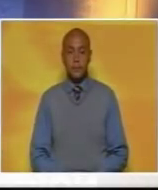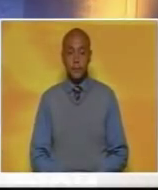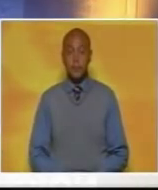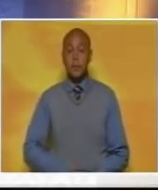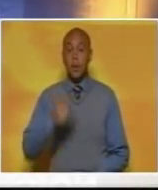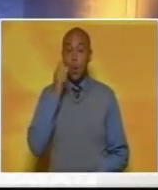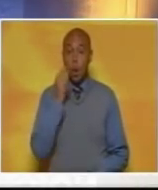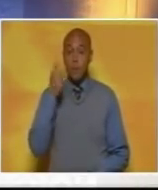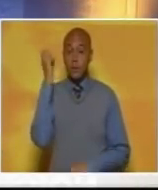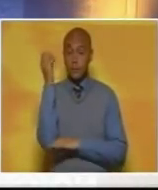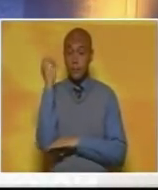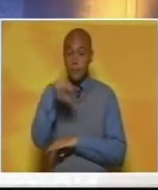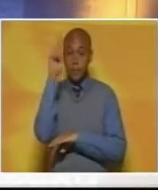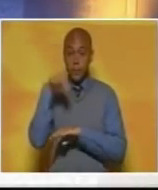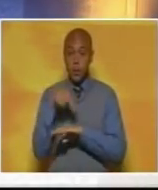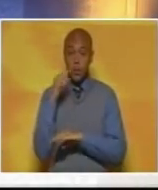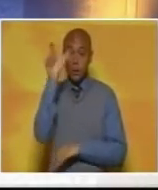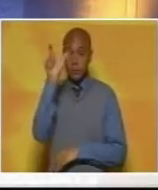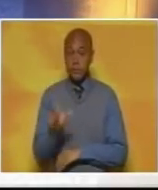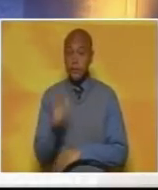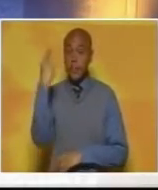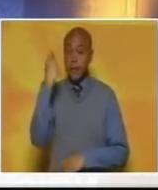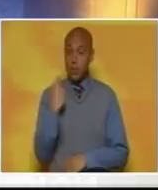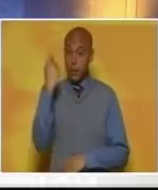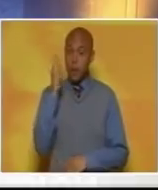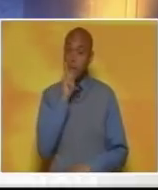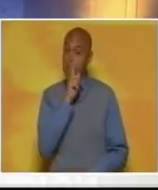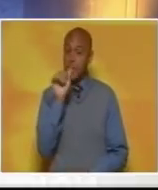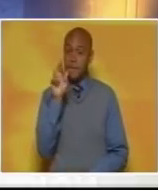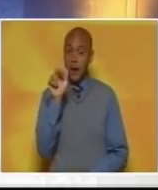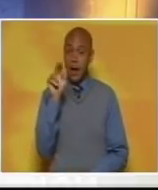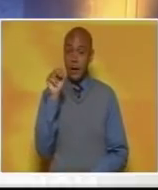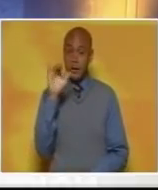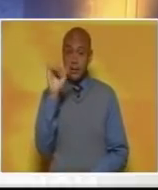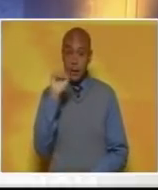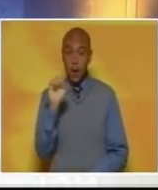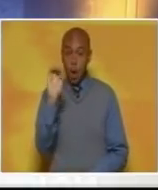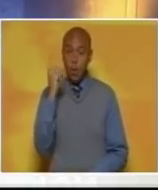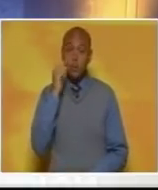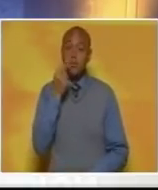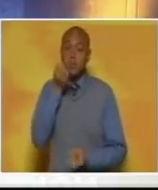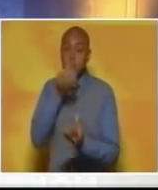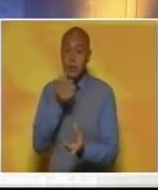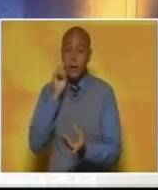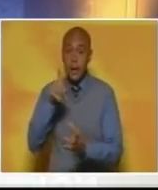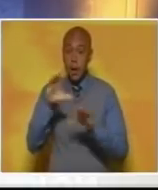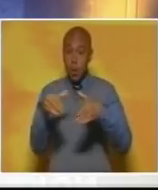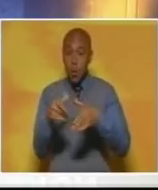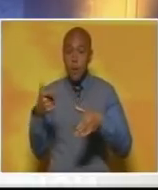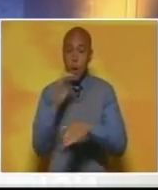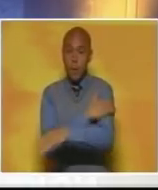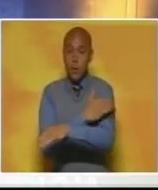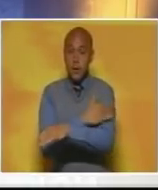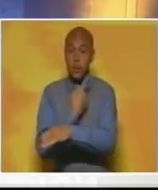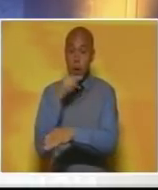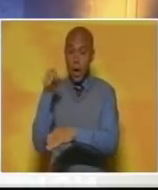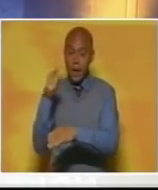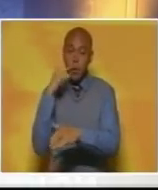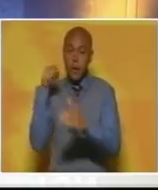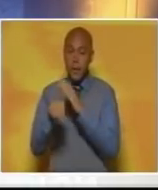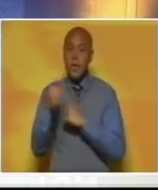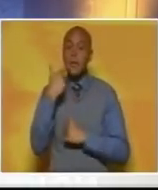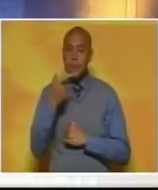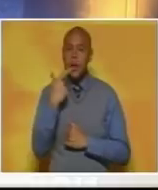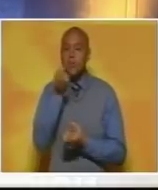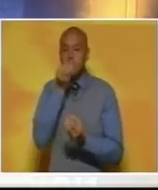El diputado de la Asamblea Nacional por el Bloque de la Patria, Francisco Torrealba, asegura que la representación de la oposición presente admitió que